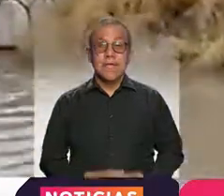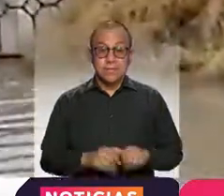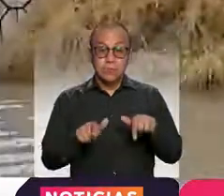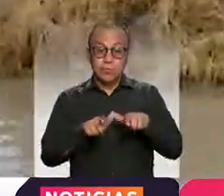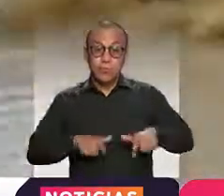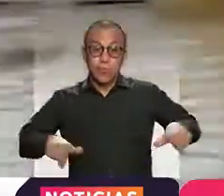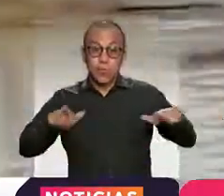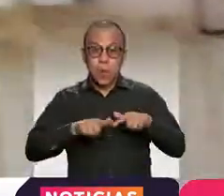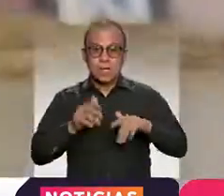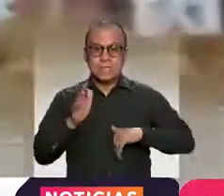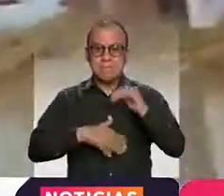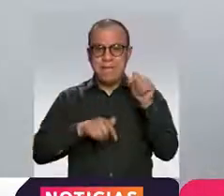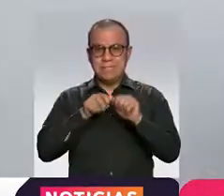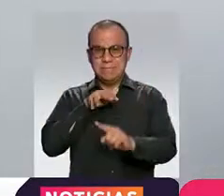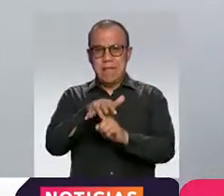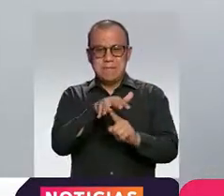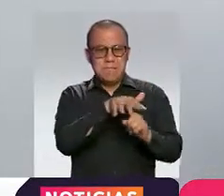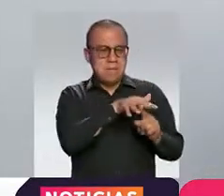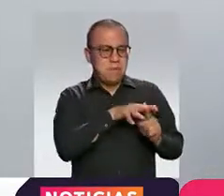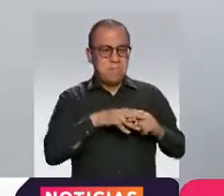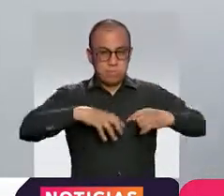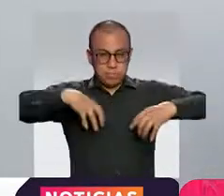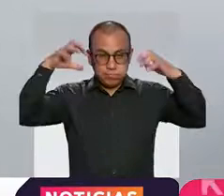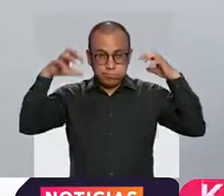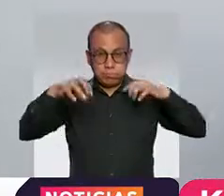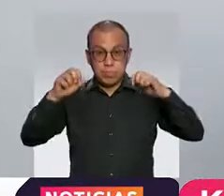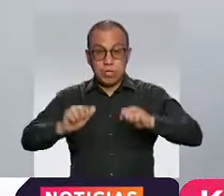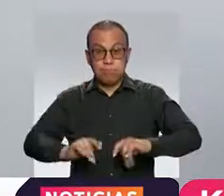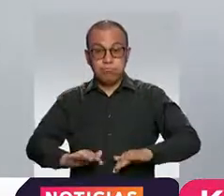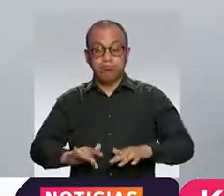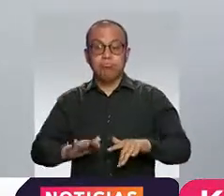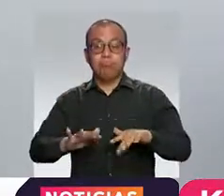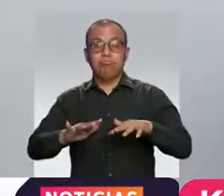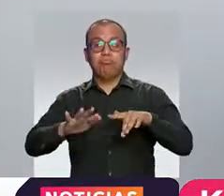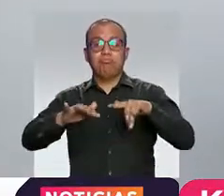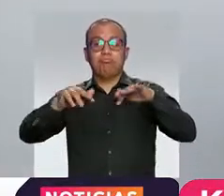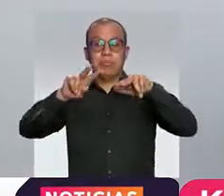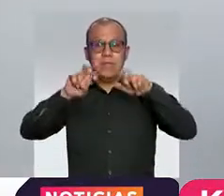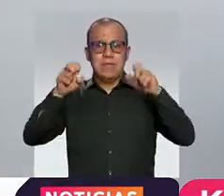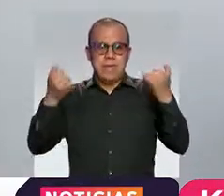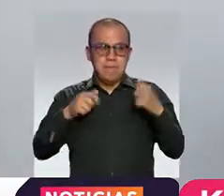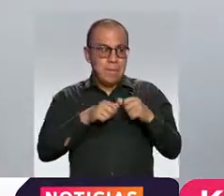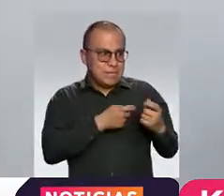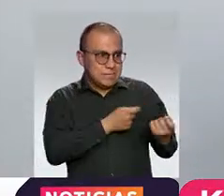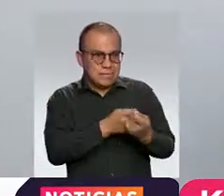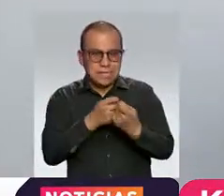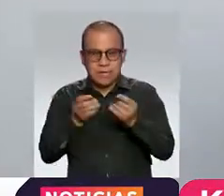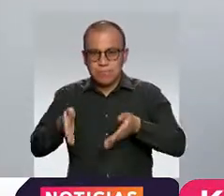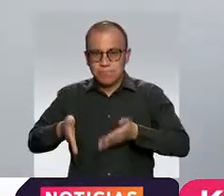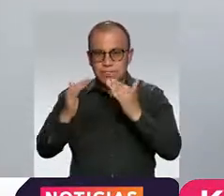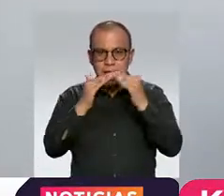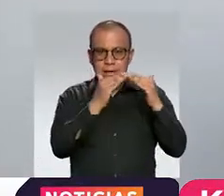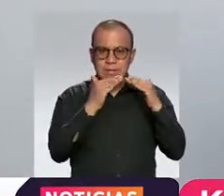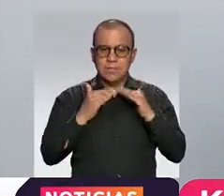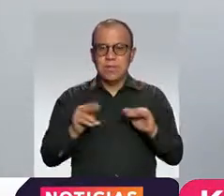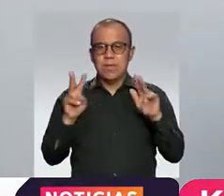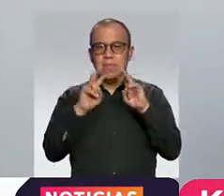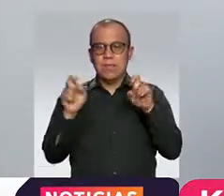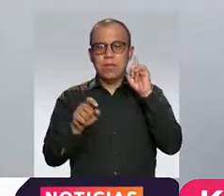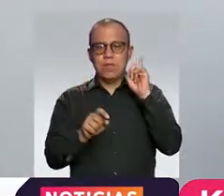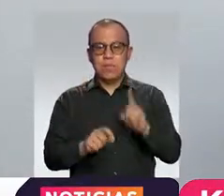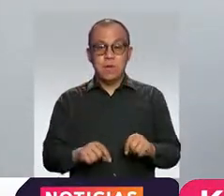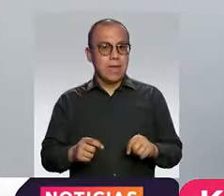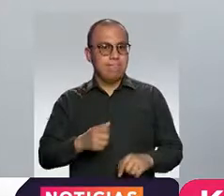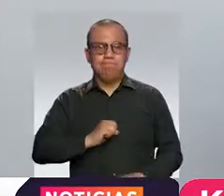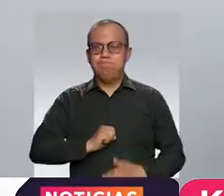la más comprometida. La afectación de la inundación que se presenta aquí en el perímetro urbano se generó pues a partir del